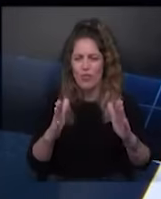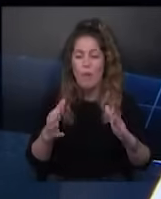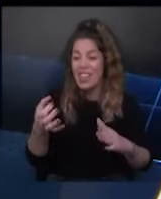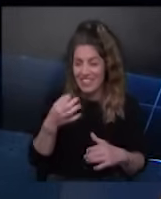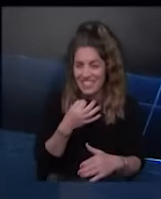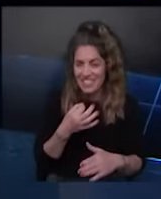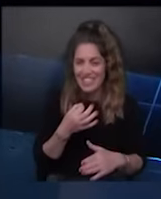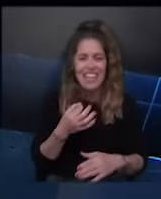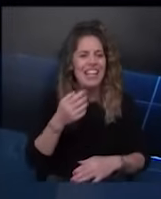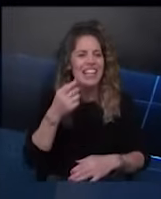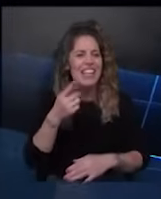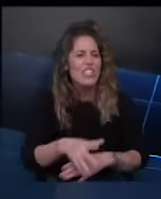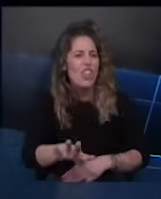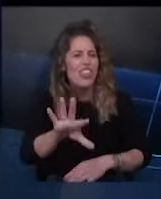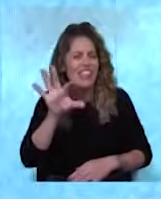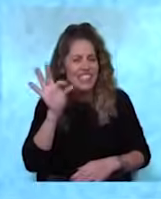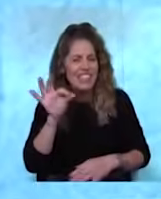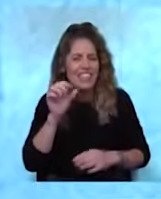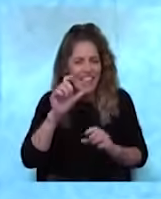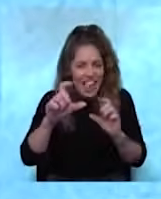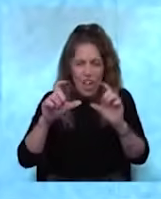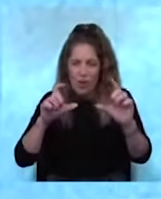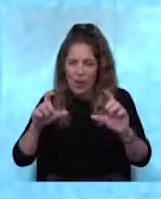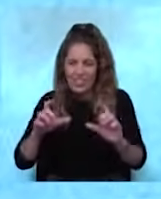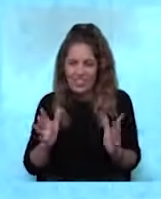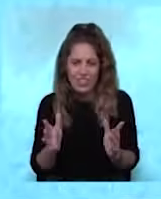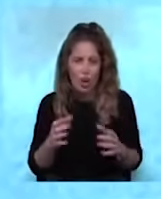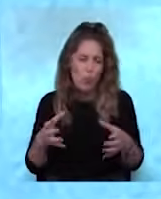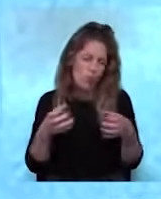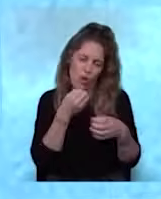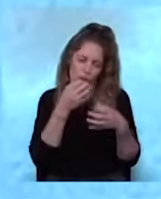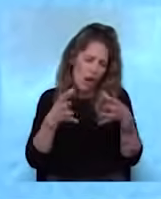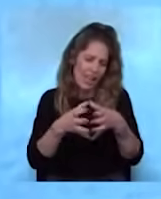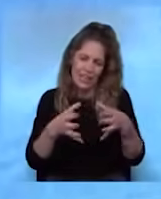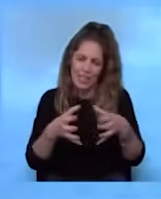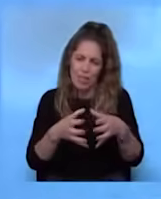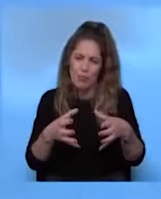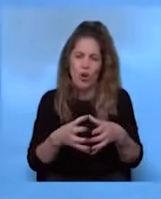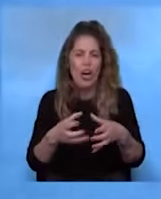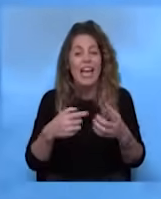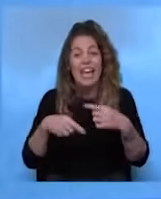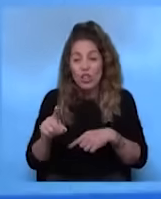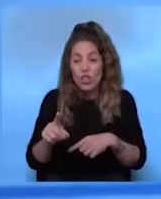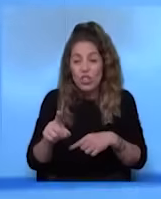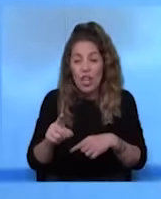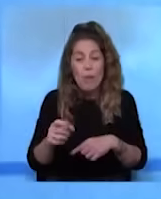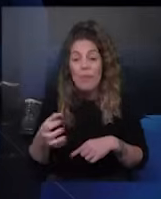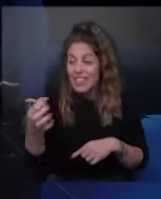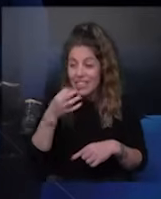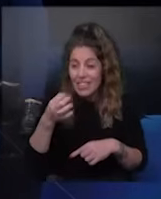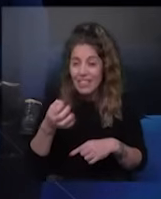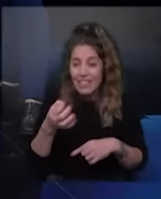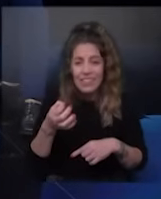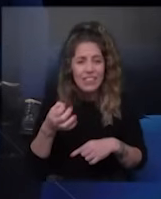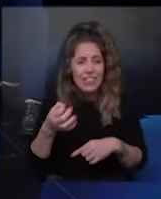decisión de elegir un cada cuadrito en el segundo un gran equipo entonces per y